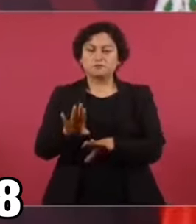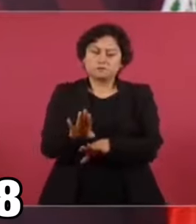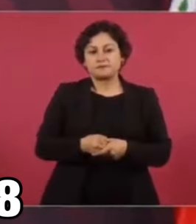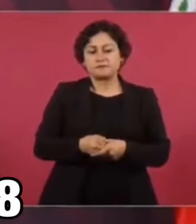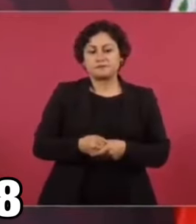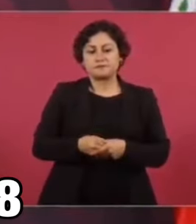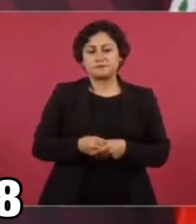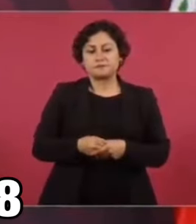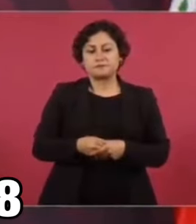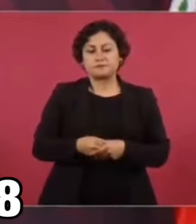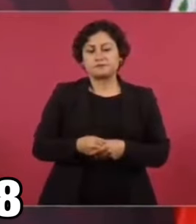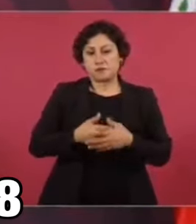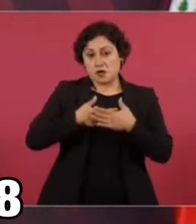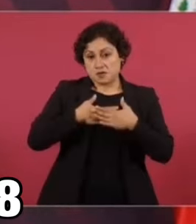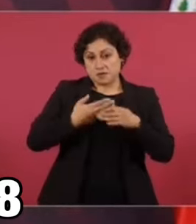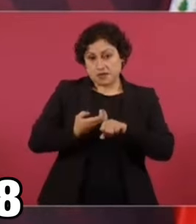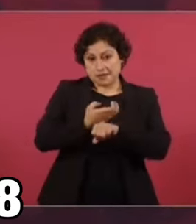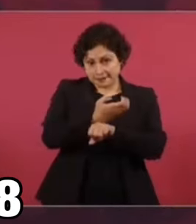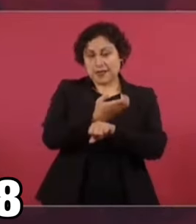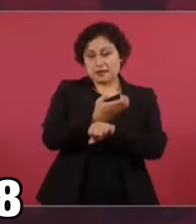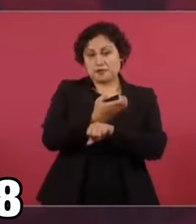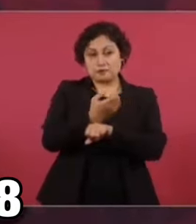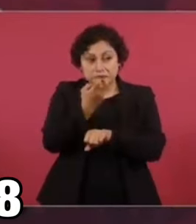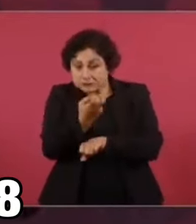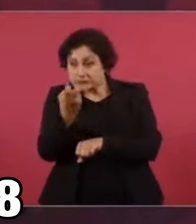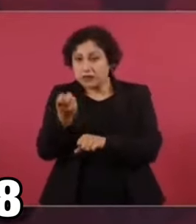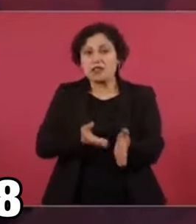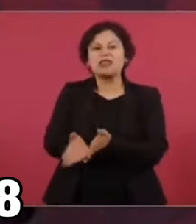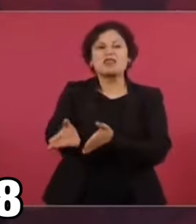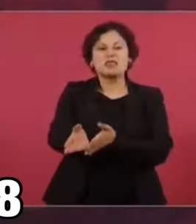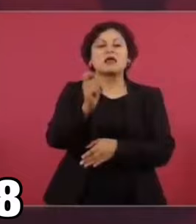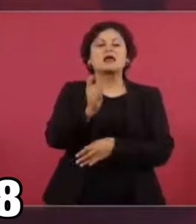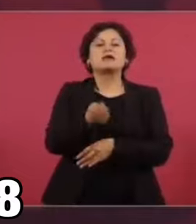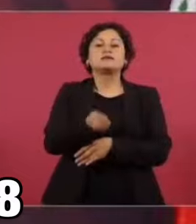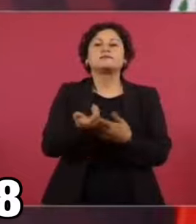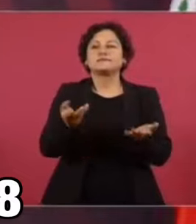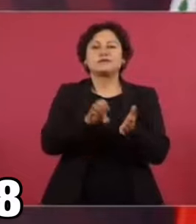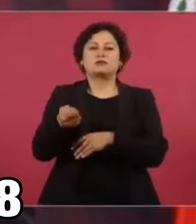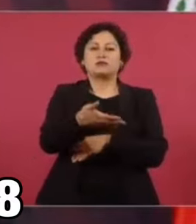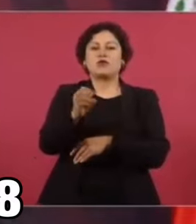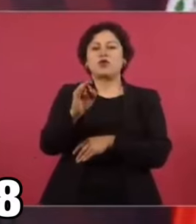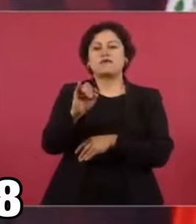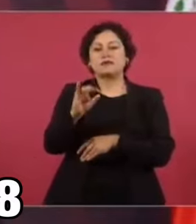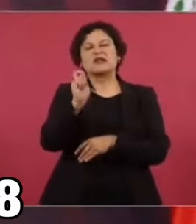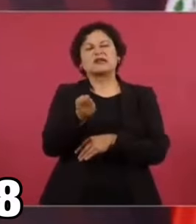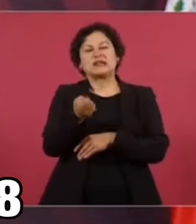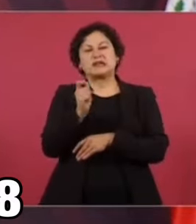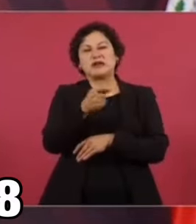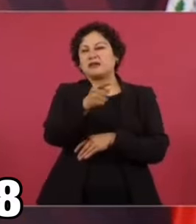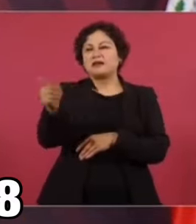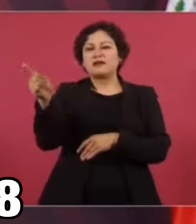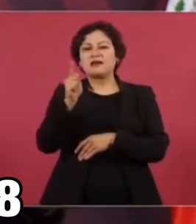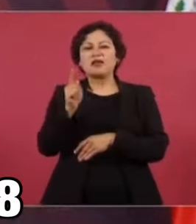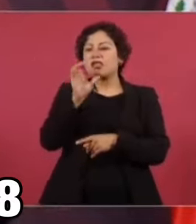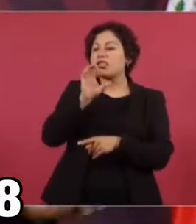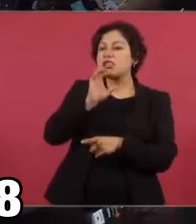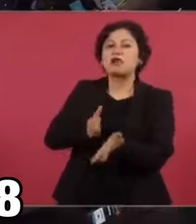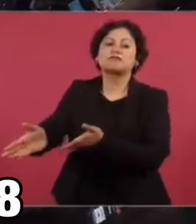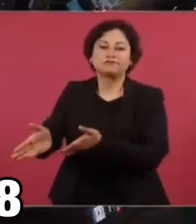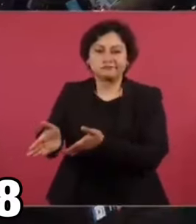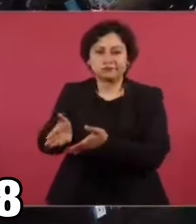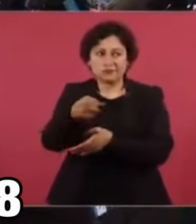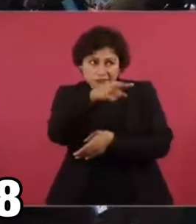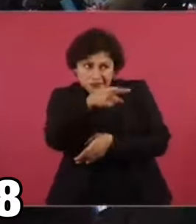¿por qué se meten? Mi tierra, se le dice a los oficiosos. El oficioso, pues es el que se mete, ¿no? Sin que tenga que ver de manera directa en el